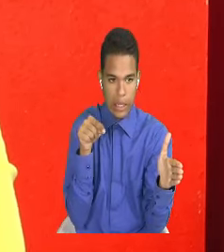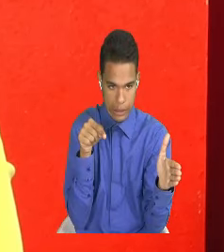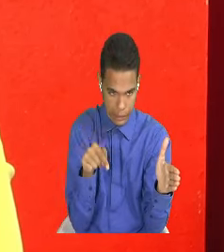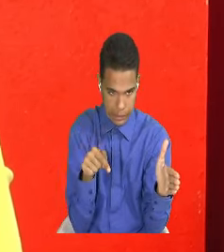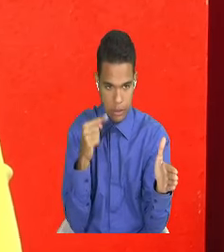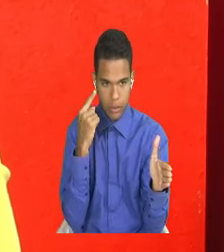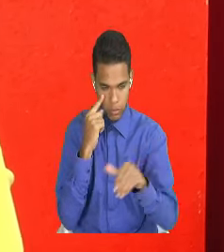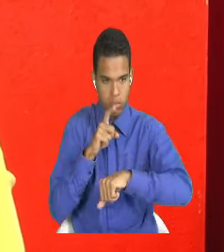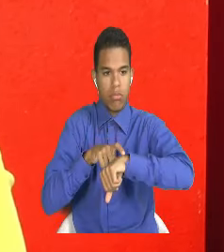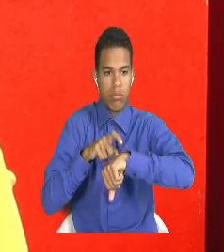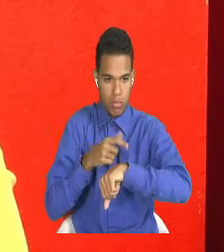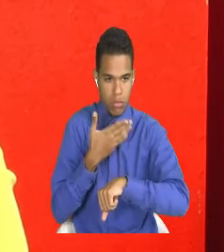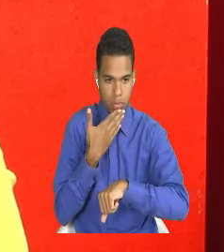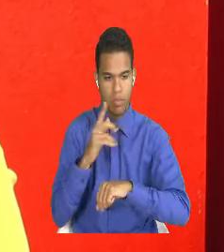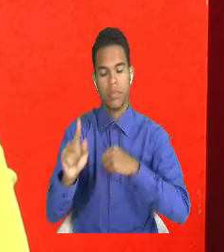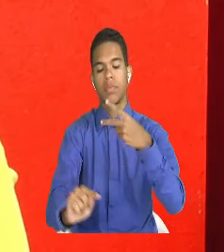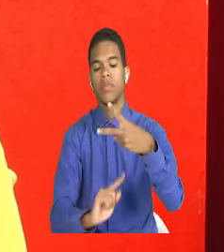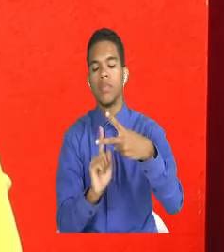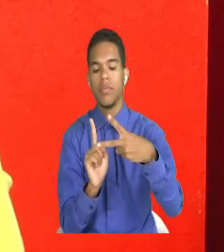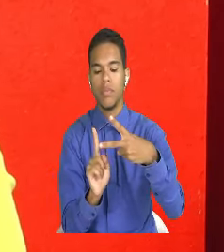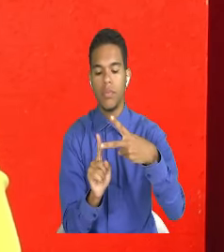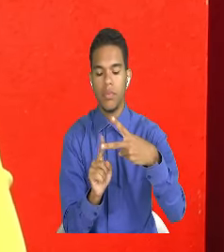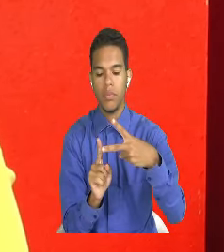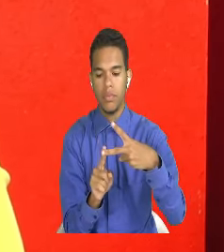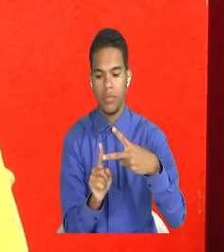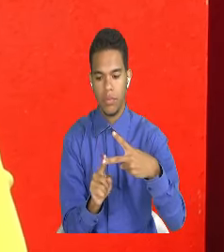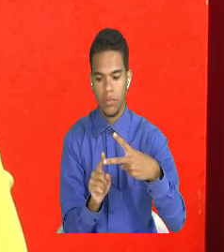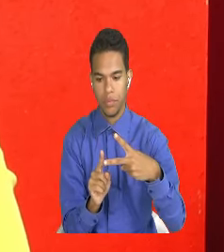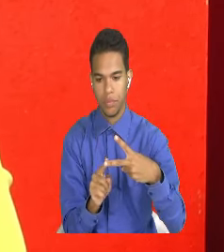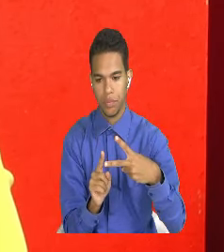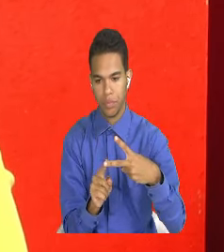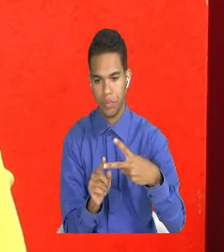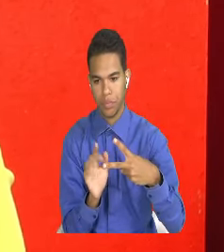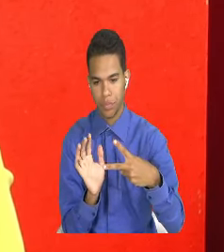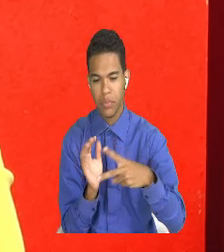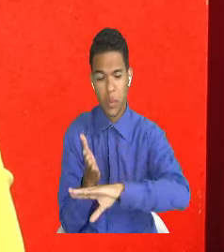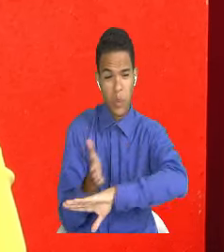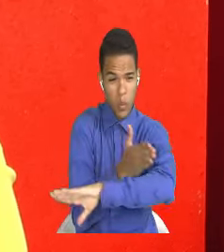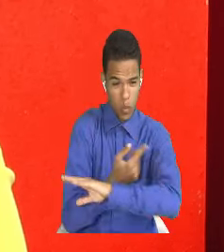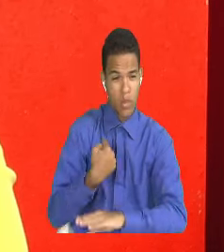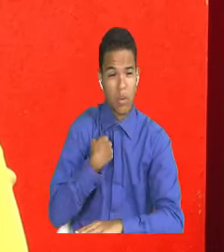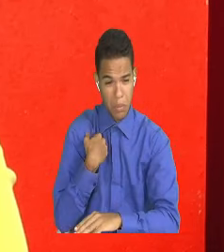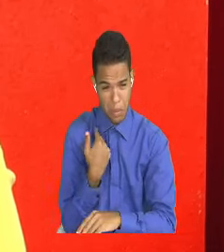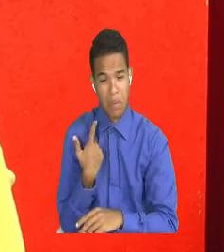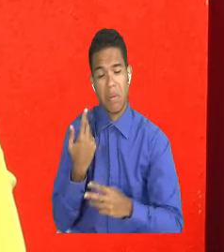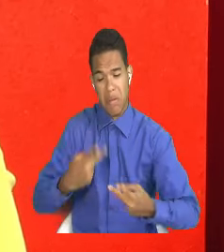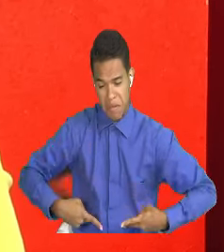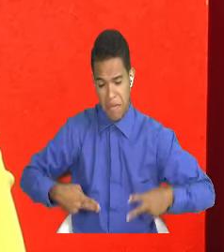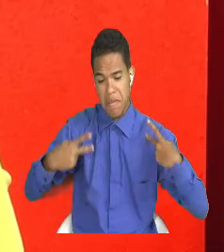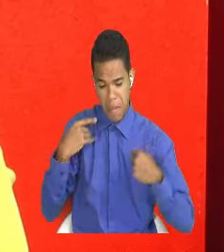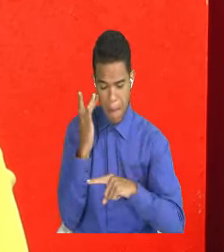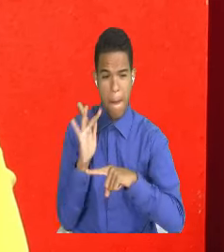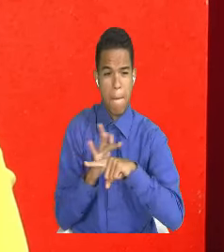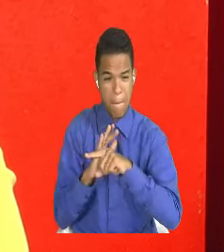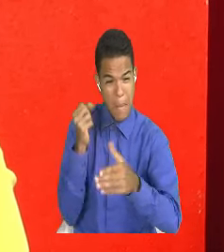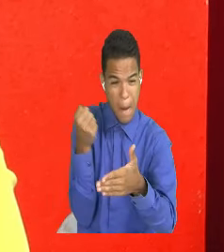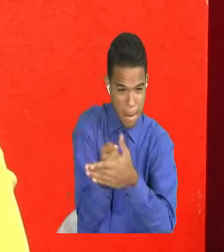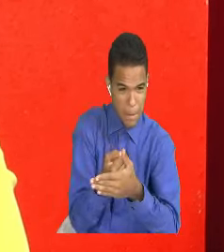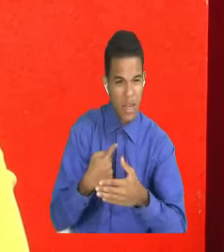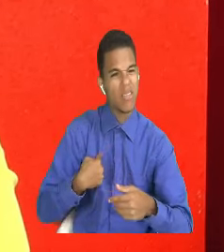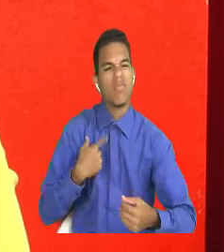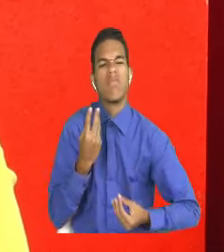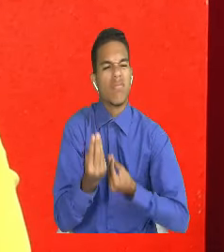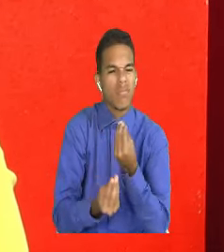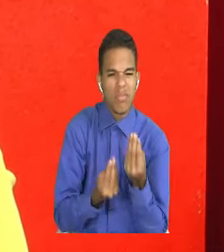otra acción puede adelantar una persona que haya se haya accidentado?